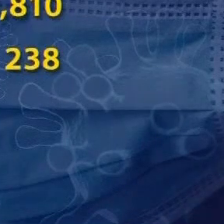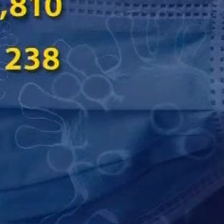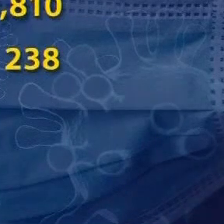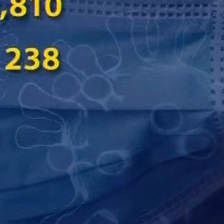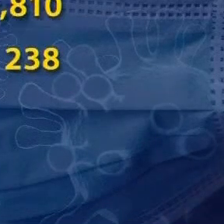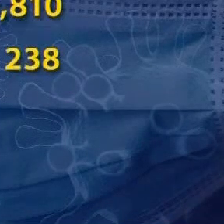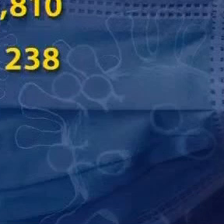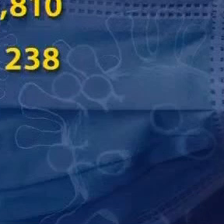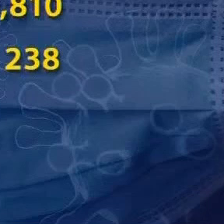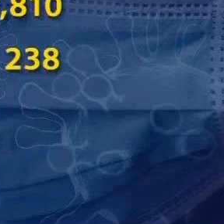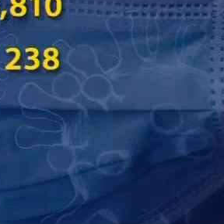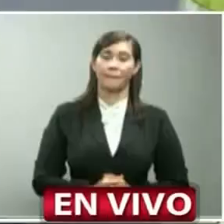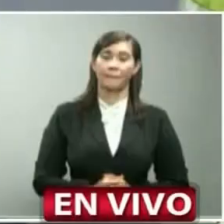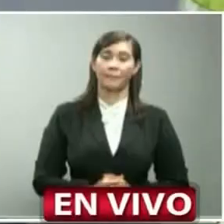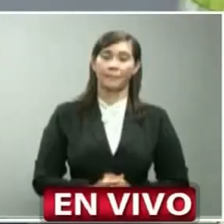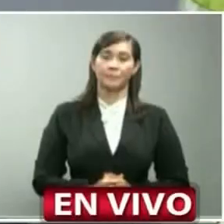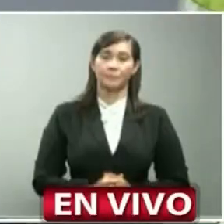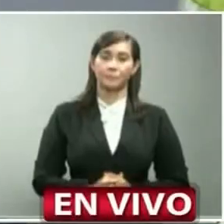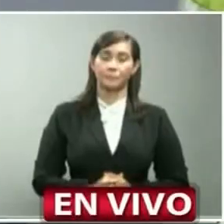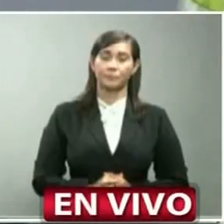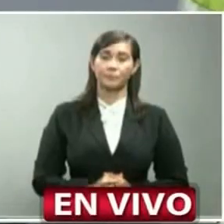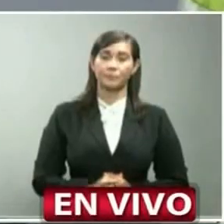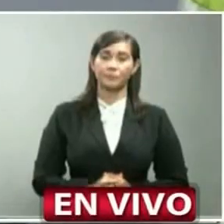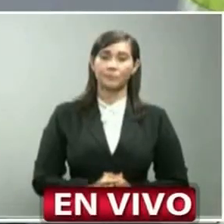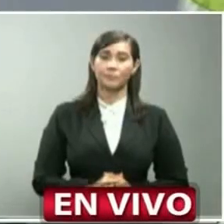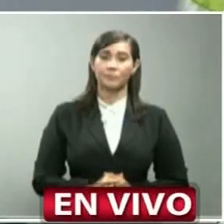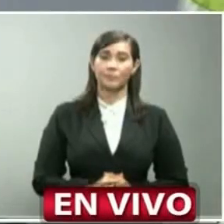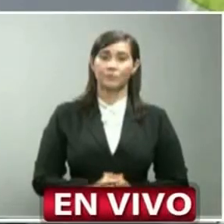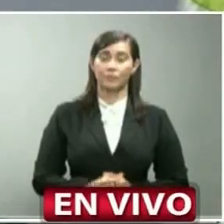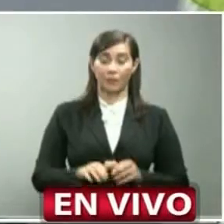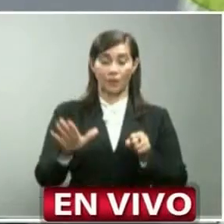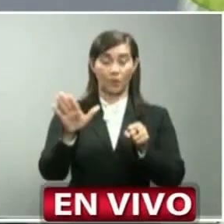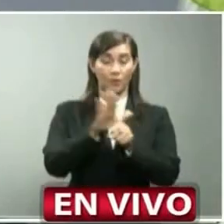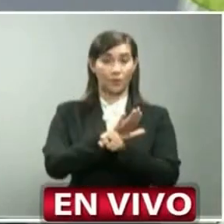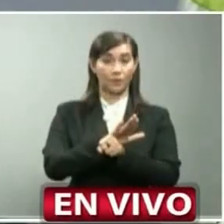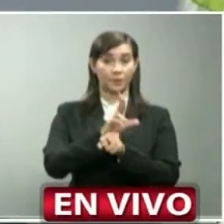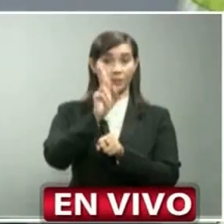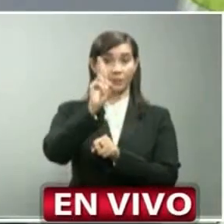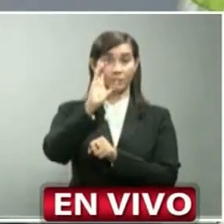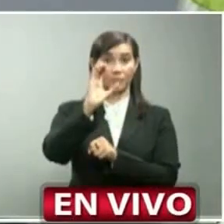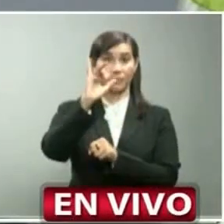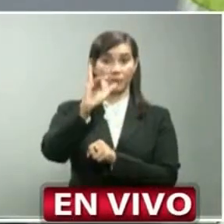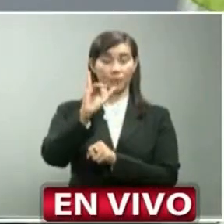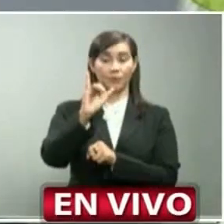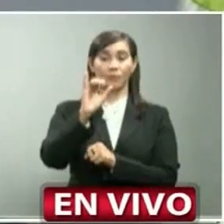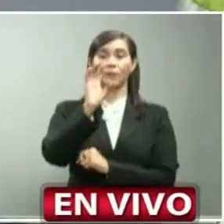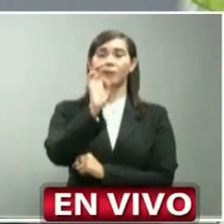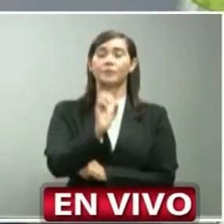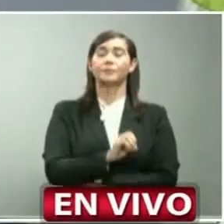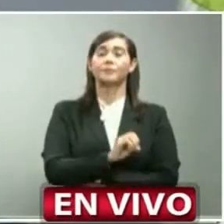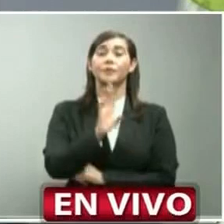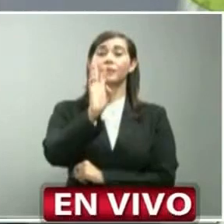son 18.810. La ocupación en UCI general es de